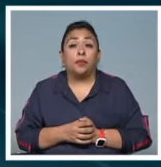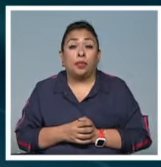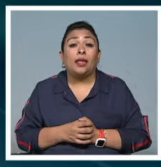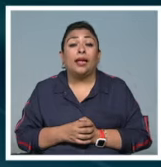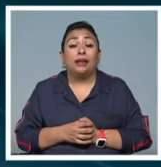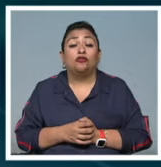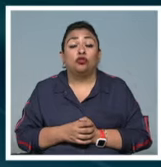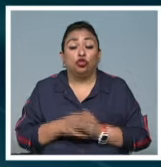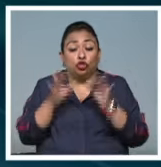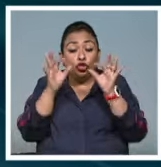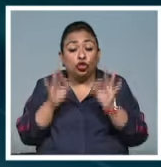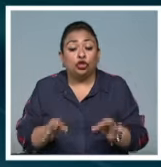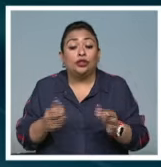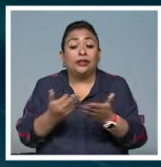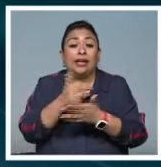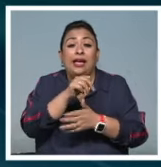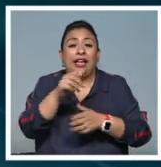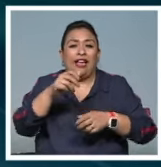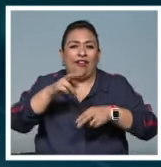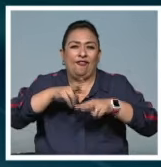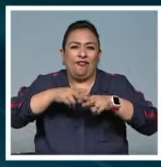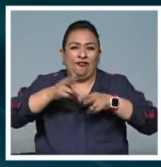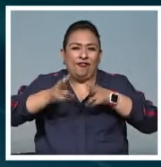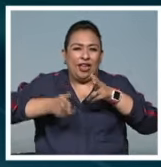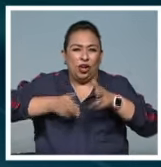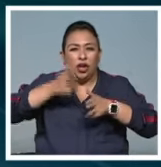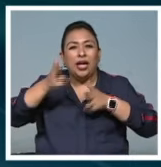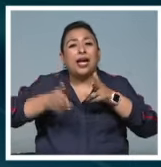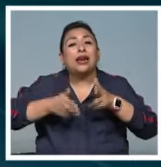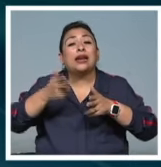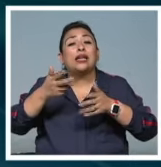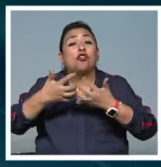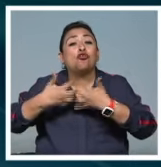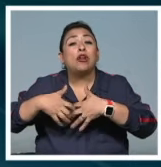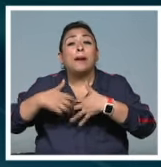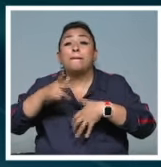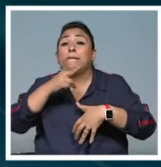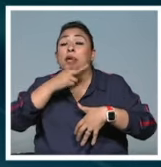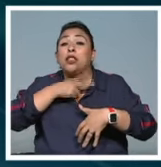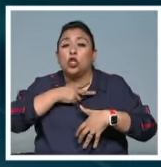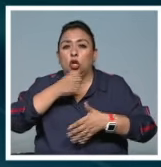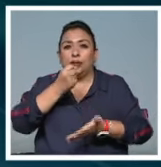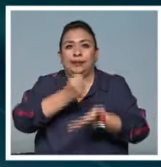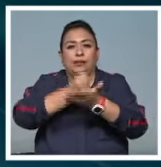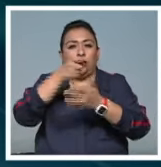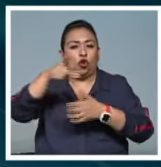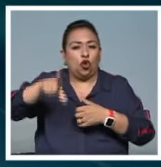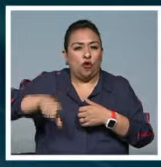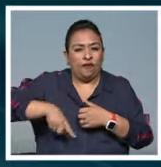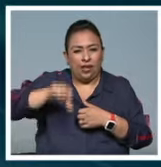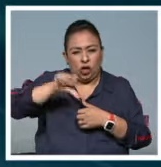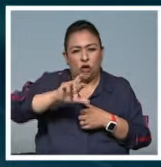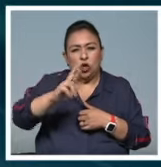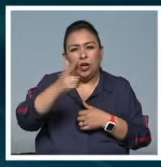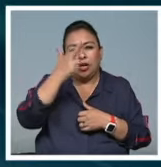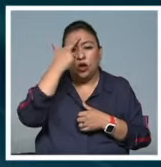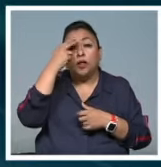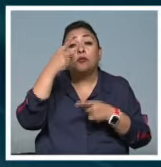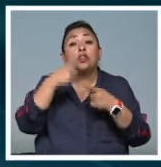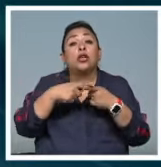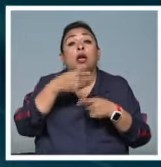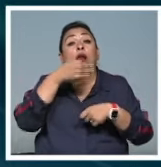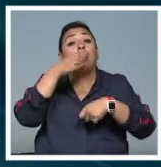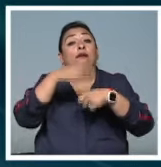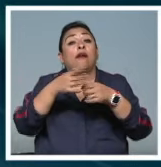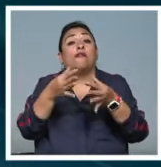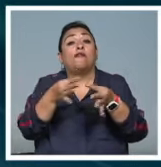La nacionalización de los ferrocarriles y de la industria petrolera fueron sellos de su gobierno. Hoy recordamos a quien proclamó